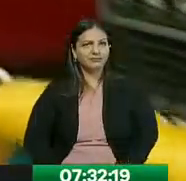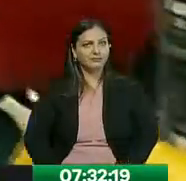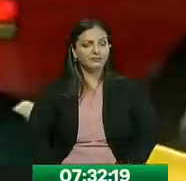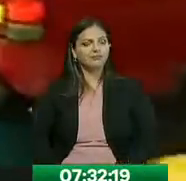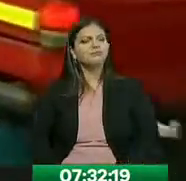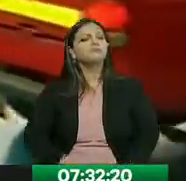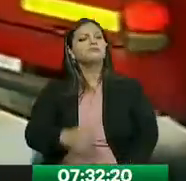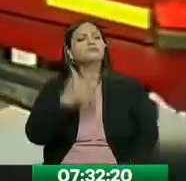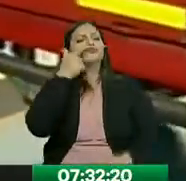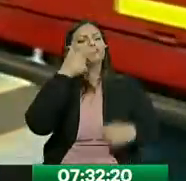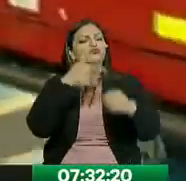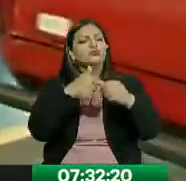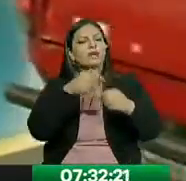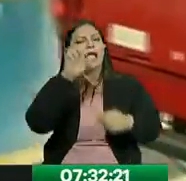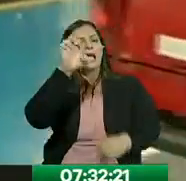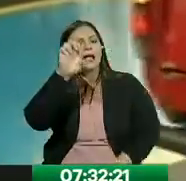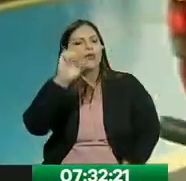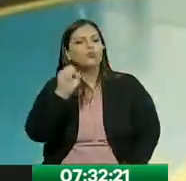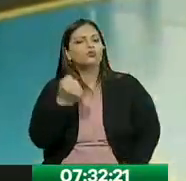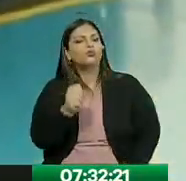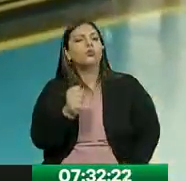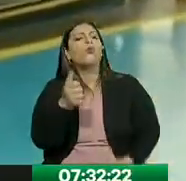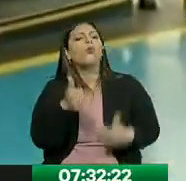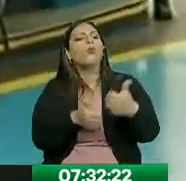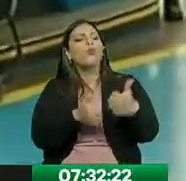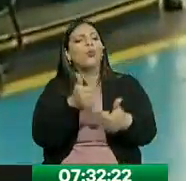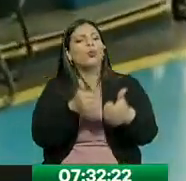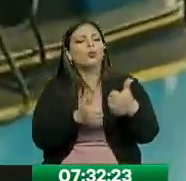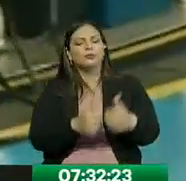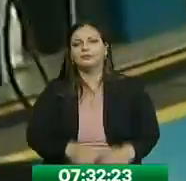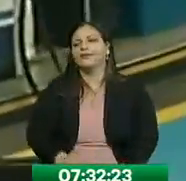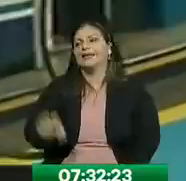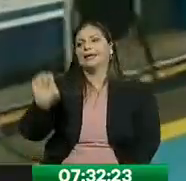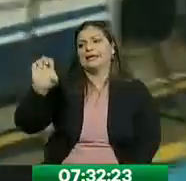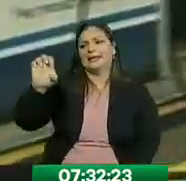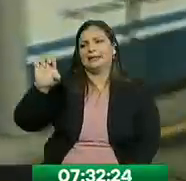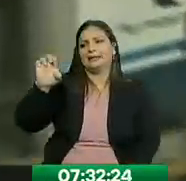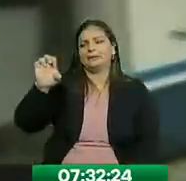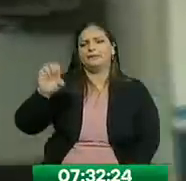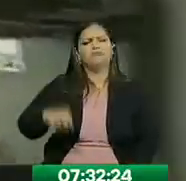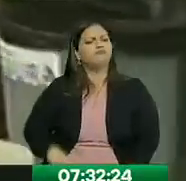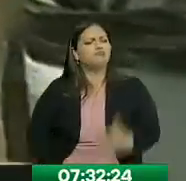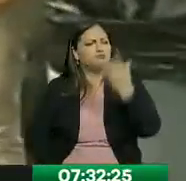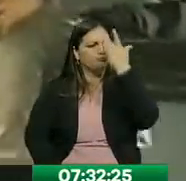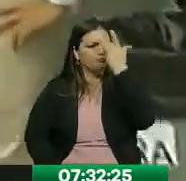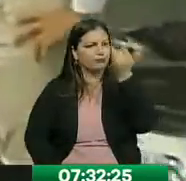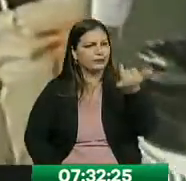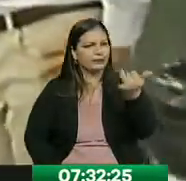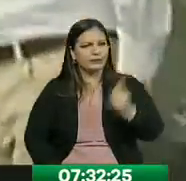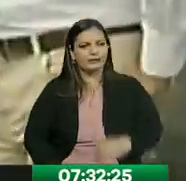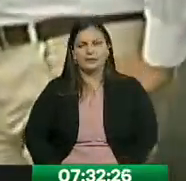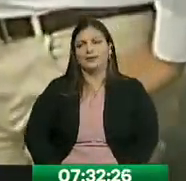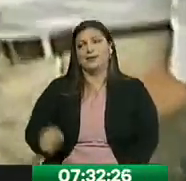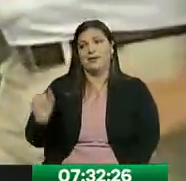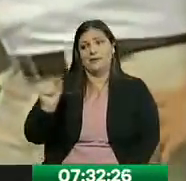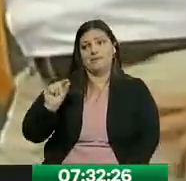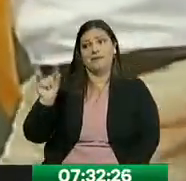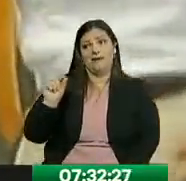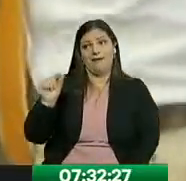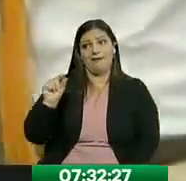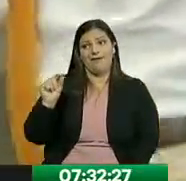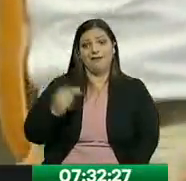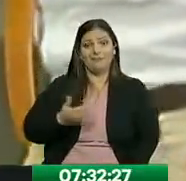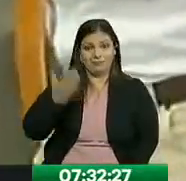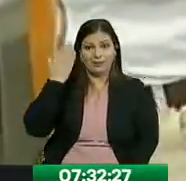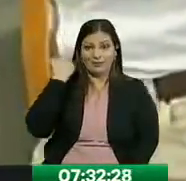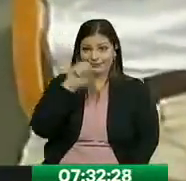¿Qué gasolina ha solicitado esta mañana? Buenos días. Eco, eco. ¿Por qué eco? Porque es lo más económico. Ya antes uno usaba